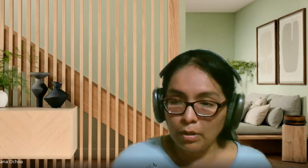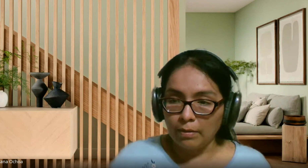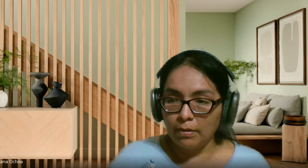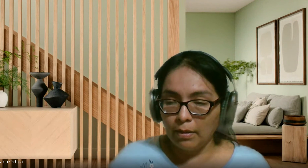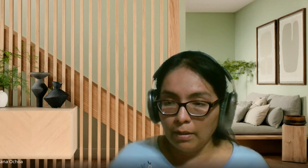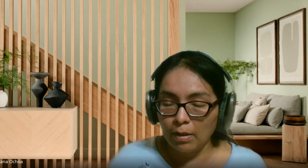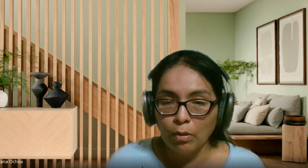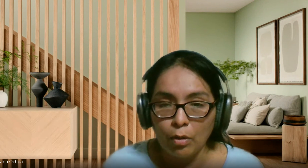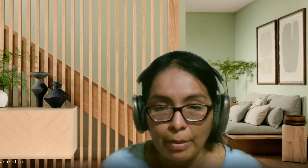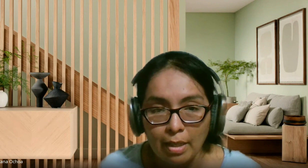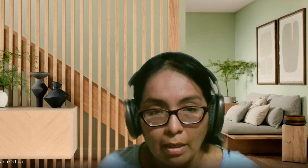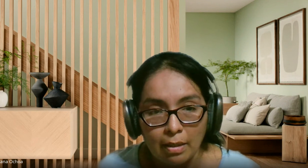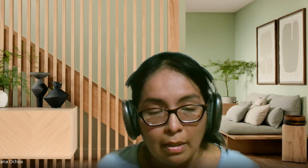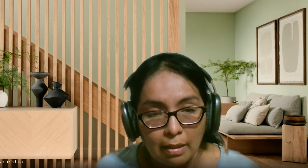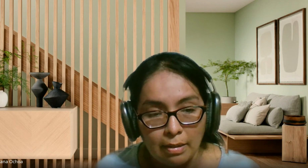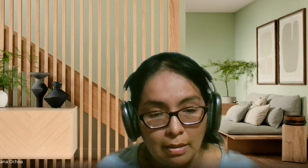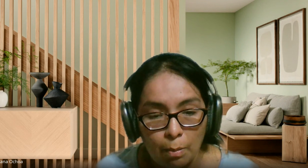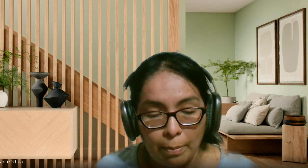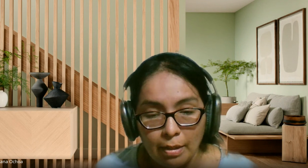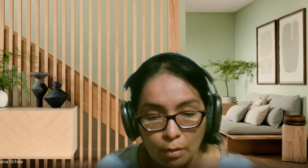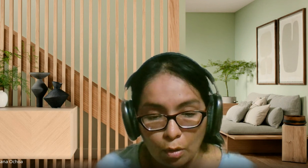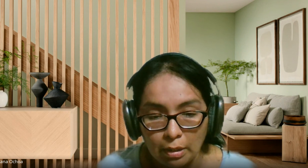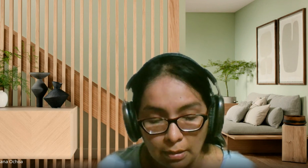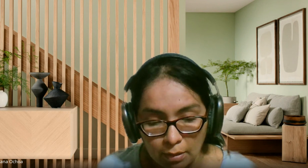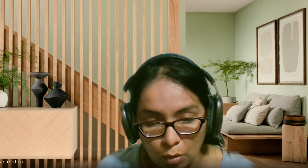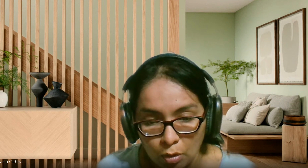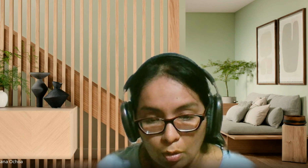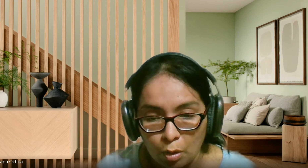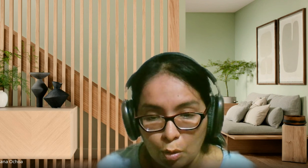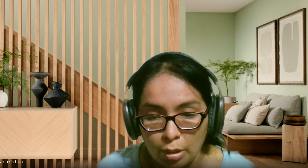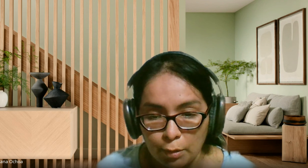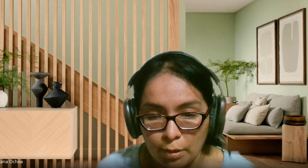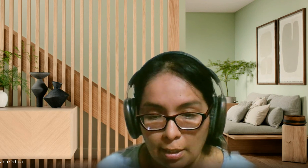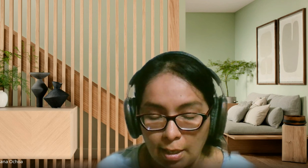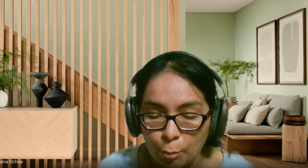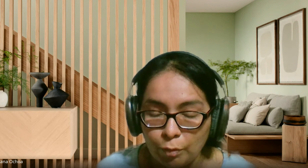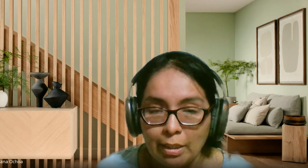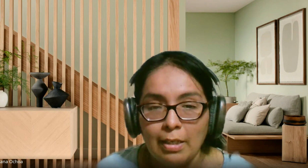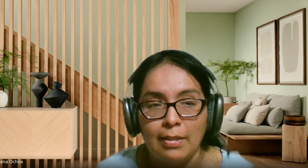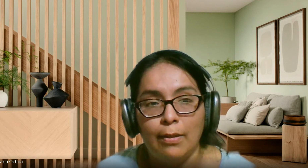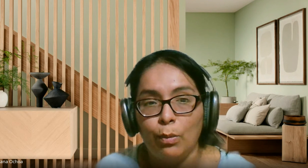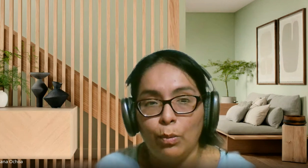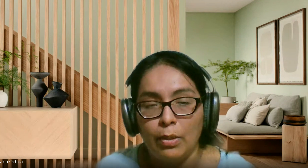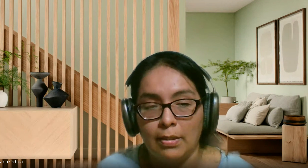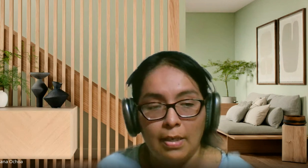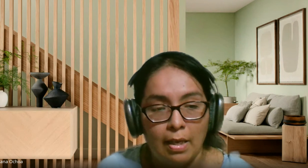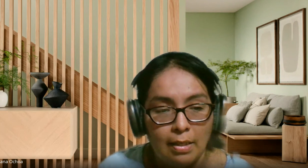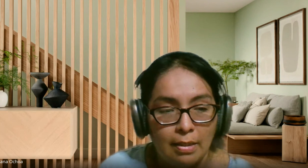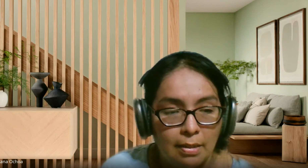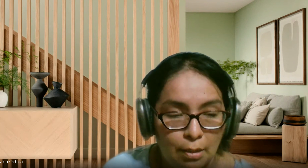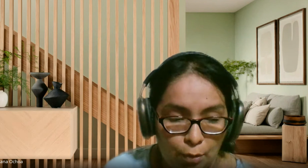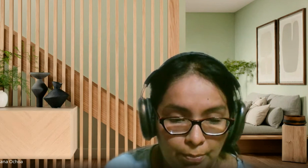no sé, si tienen algo que comentar, este es el momento. Y si no, con esto estaríamos finalizando